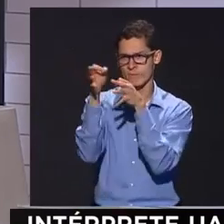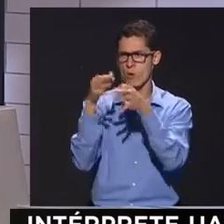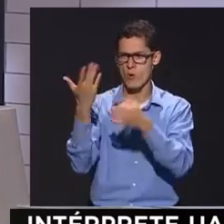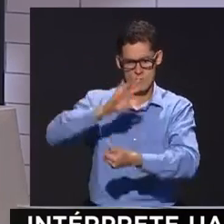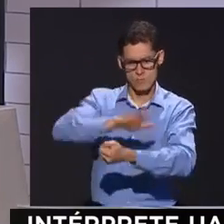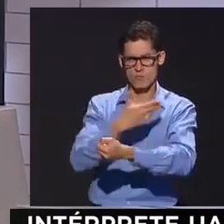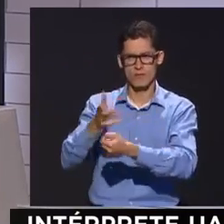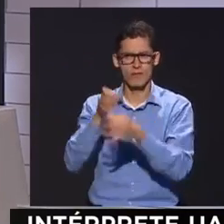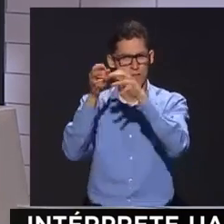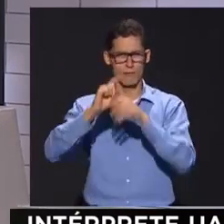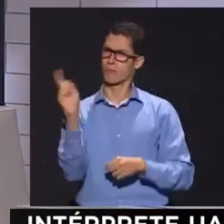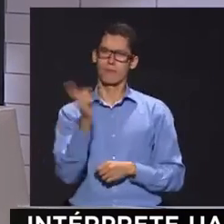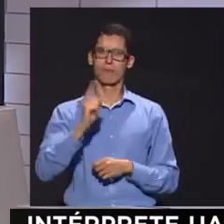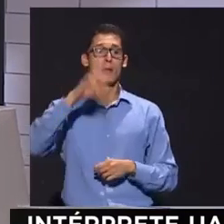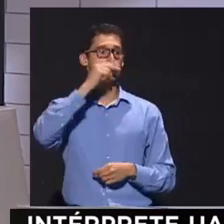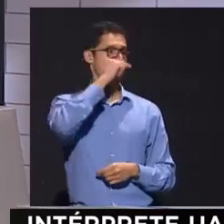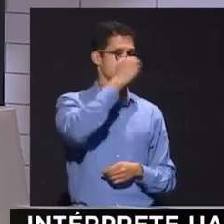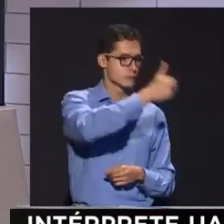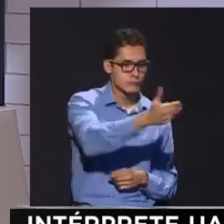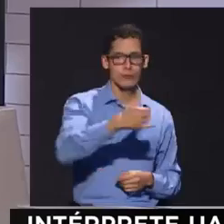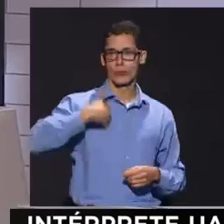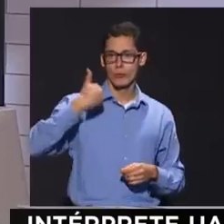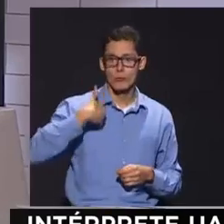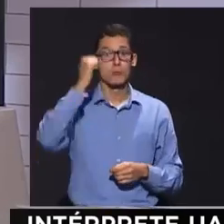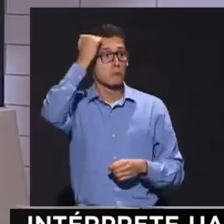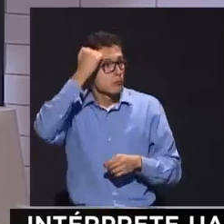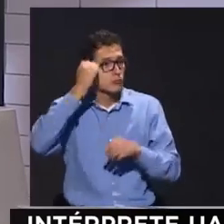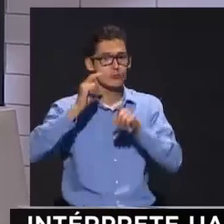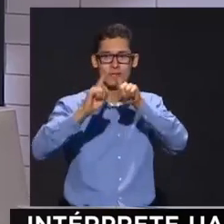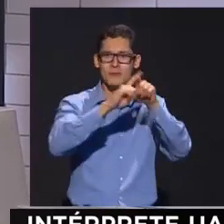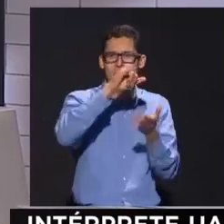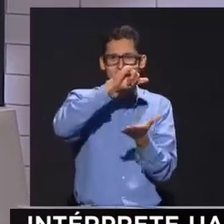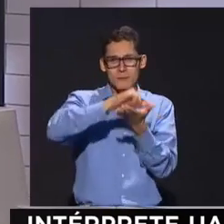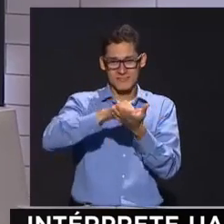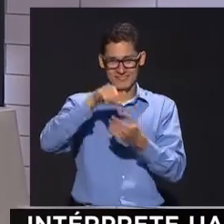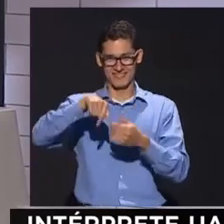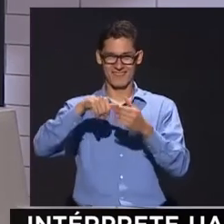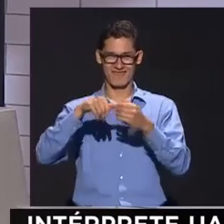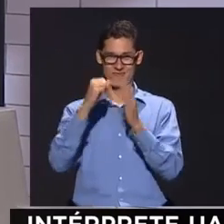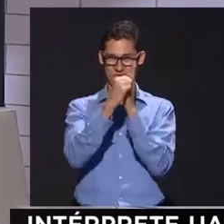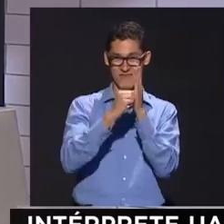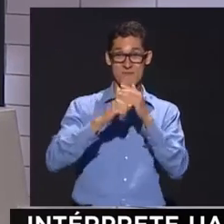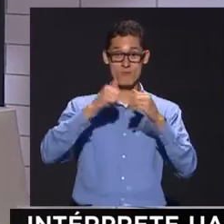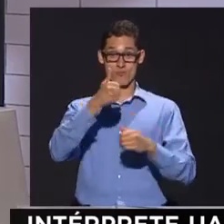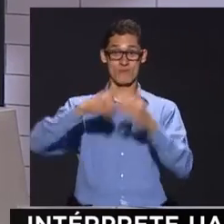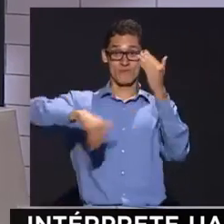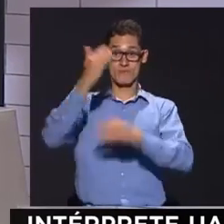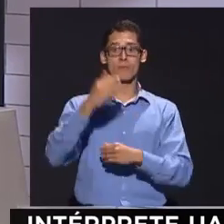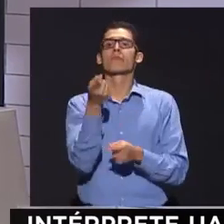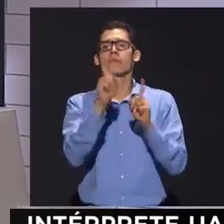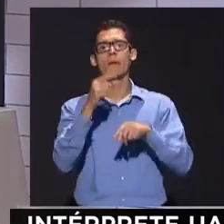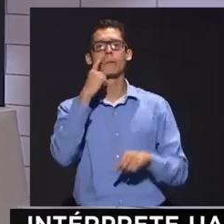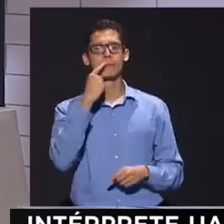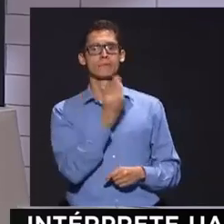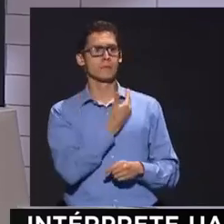para niños para niñas agentes educativas de buen comienzo que les envío como siempre un saludo muy especial y evidente a los padres de